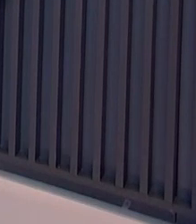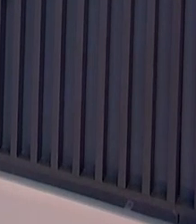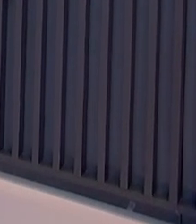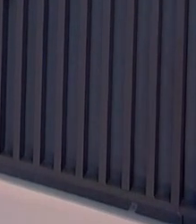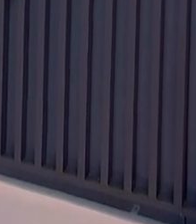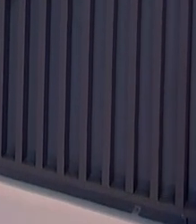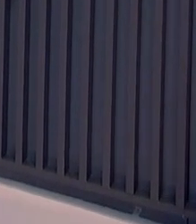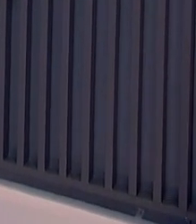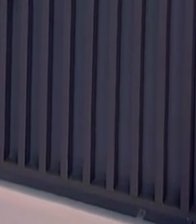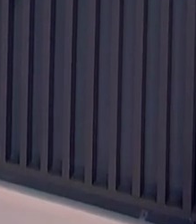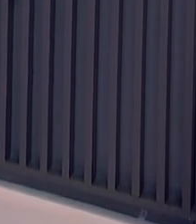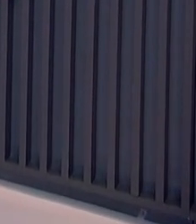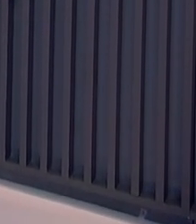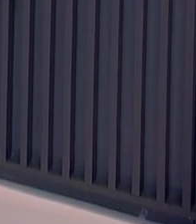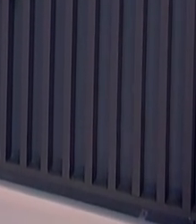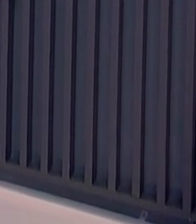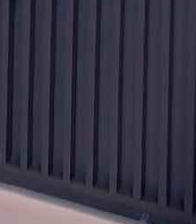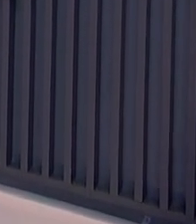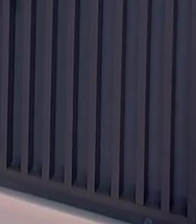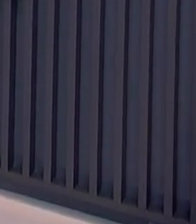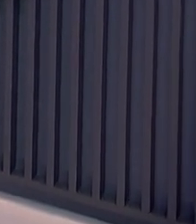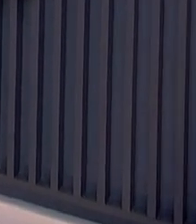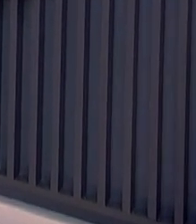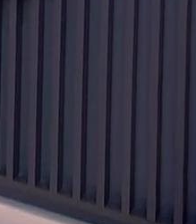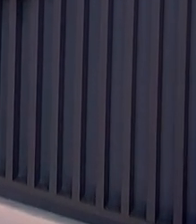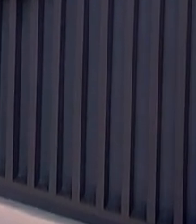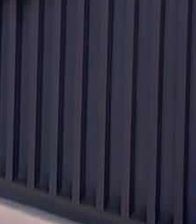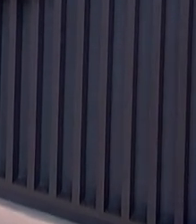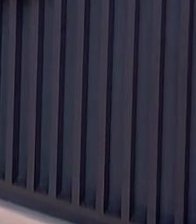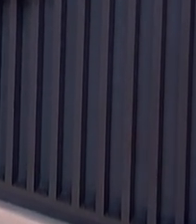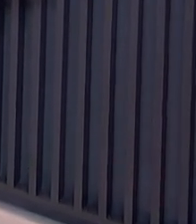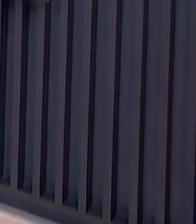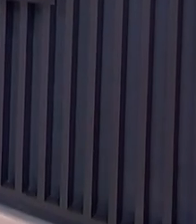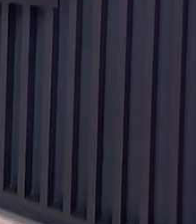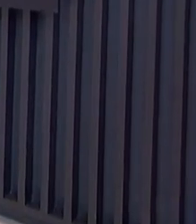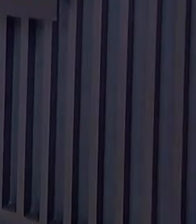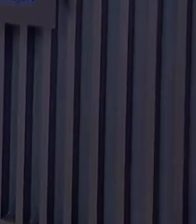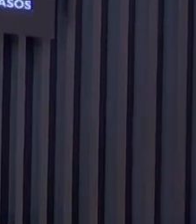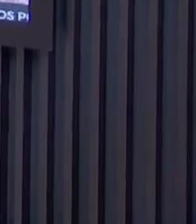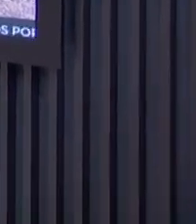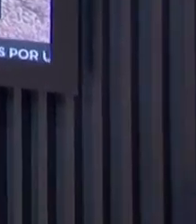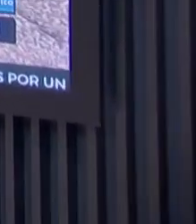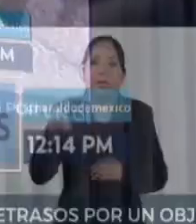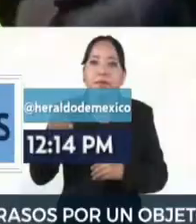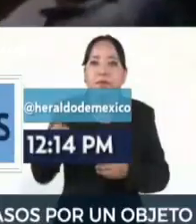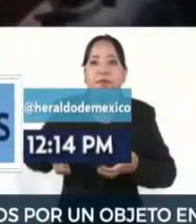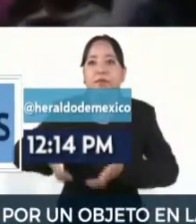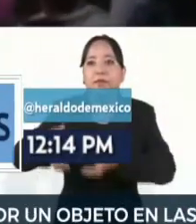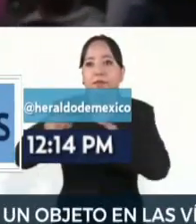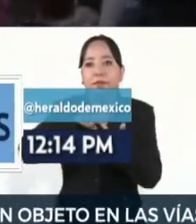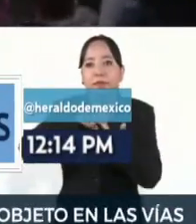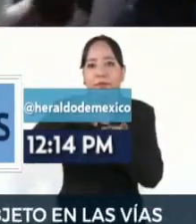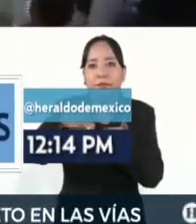Omar, es que todas las personas que están dentro del Auditorio Nacional lo hicieron a través de un boleto que por supuesto se distribuyó para